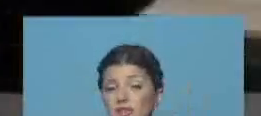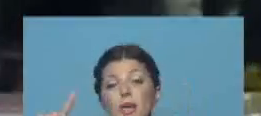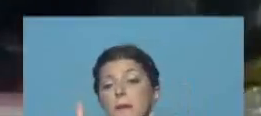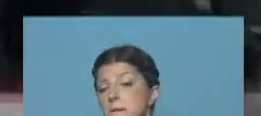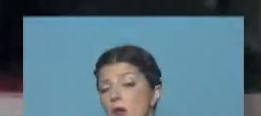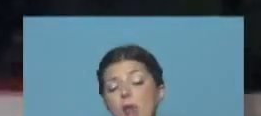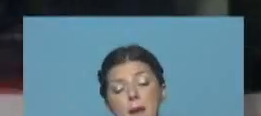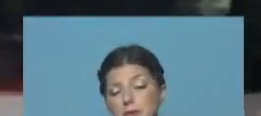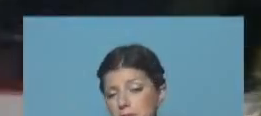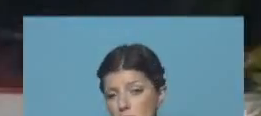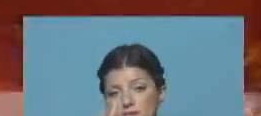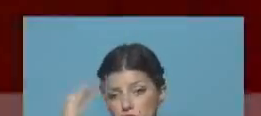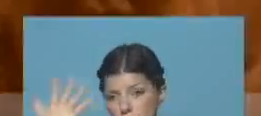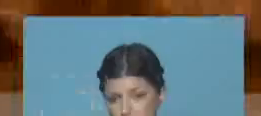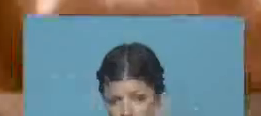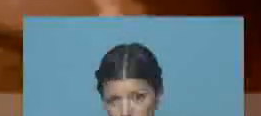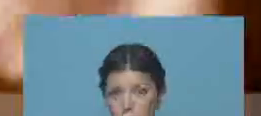país quebrado.